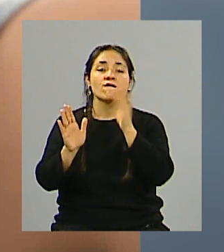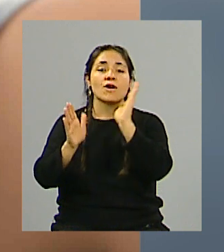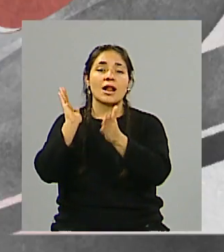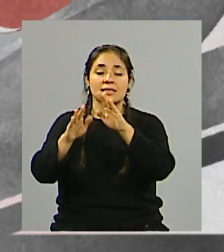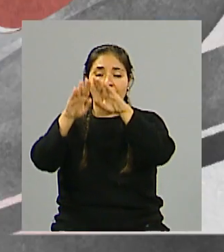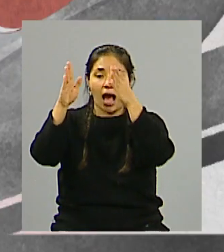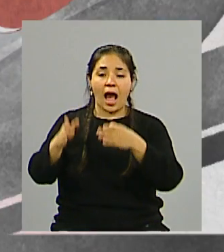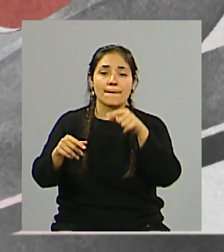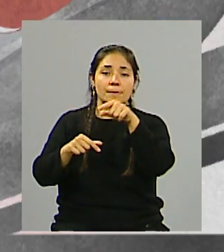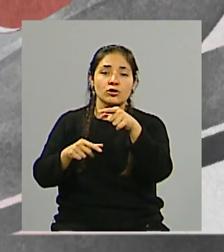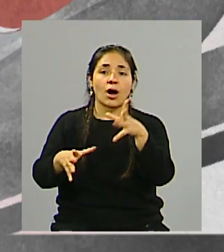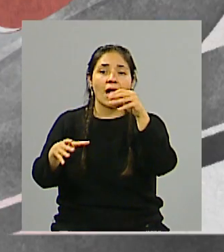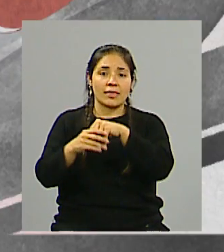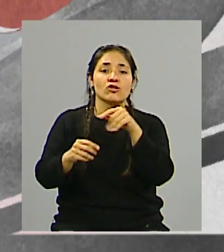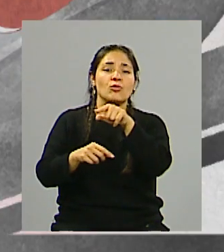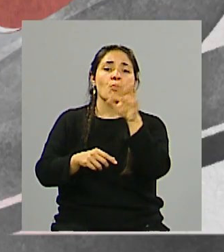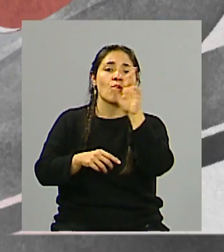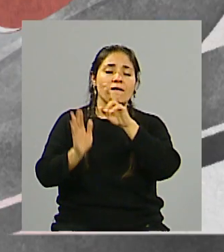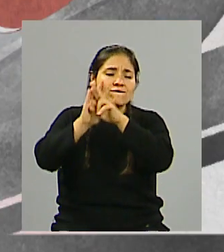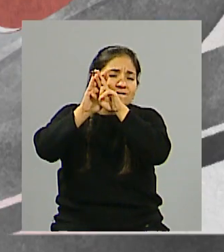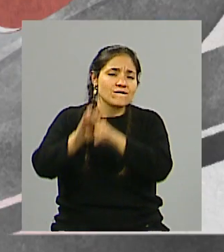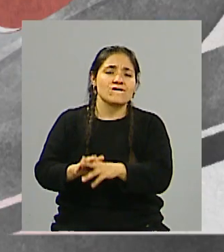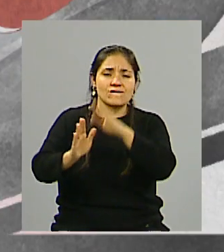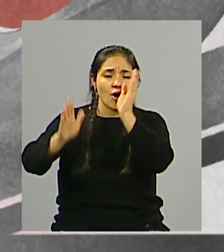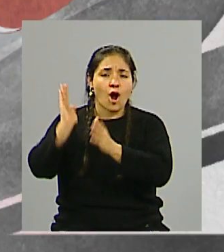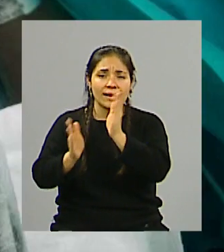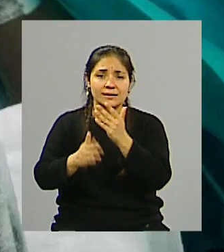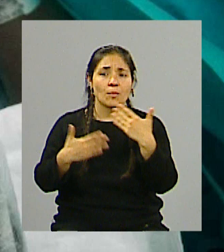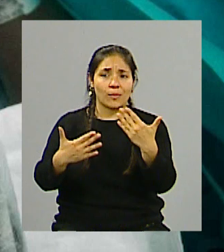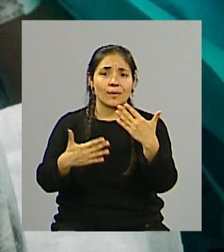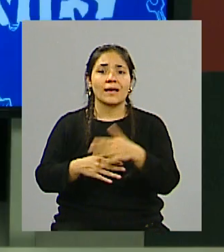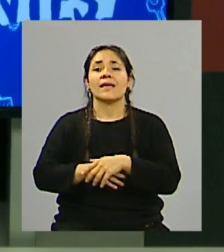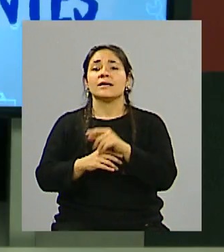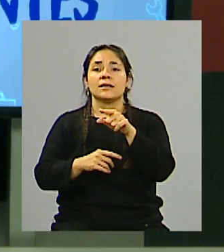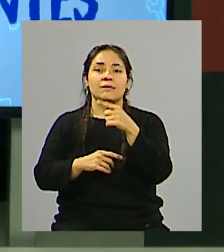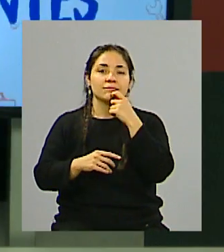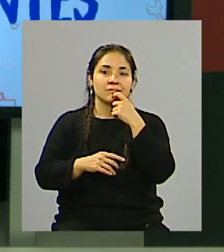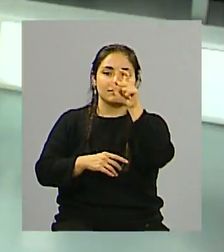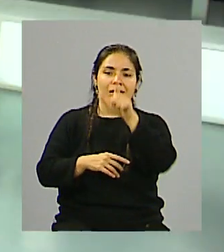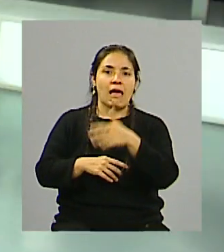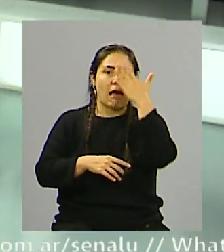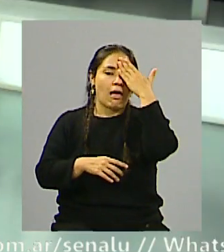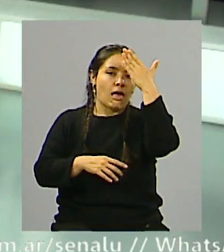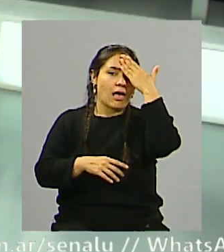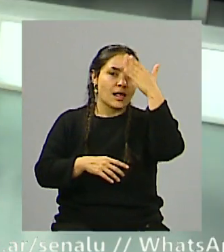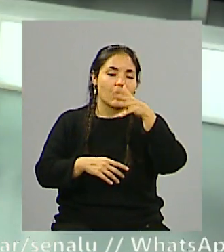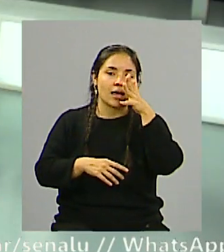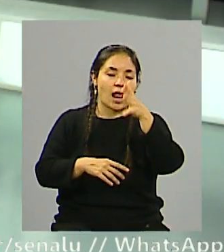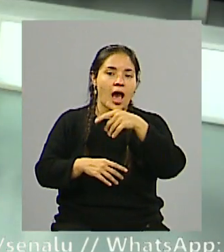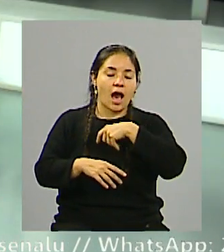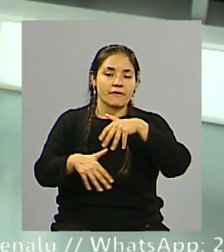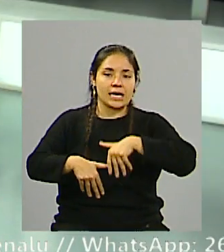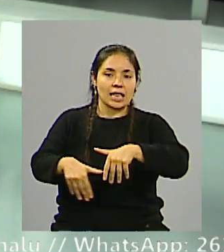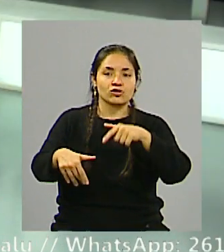donde se puede ejercer la violencia hacia las mujeres, que dice que es una de las violencias más en donde se patologiza el proceso de gestación,